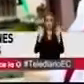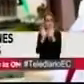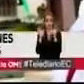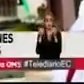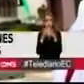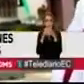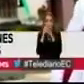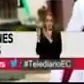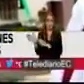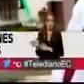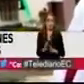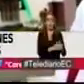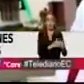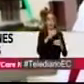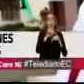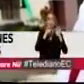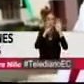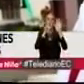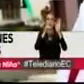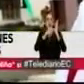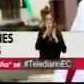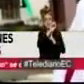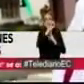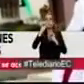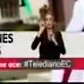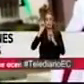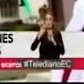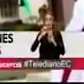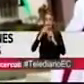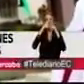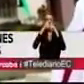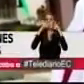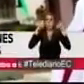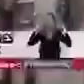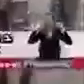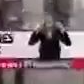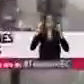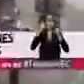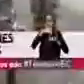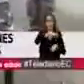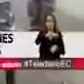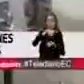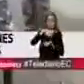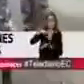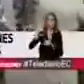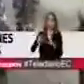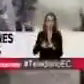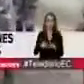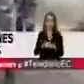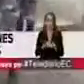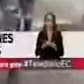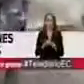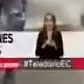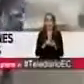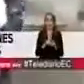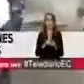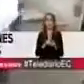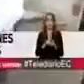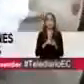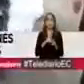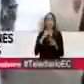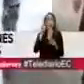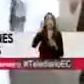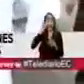han conseguido aproximadamente 8.000 mascarillas que también van a ser repartidas. La gobernación de la provincia de Los Ríos también